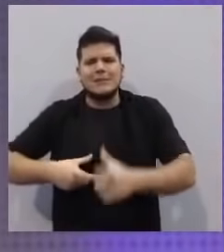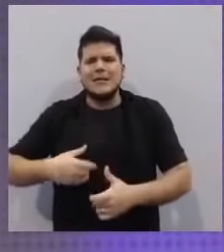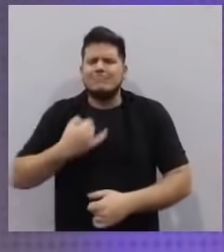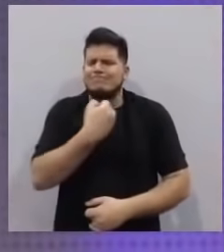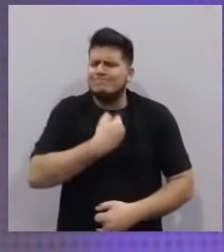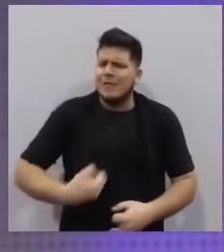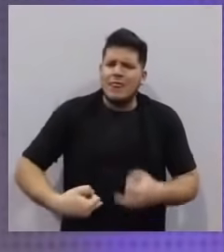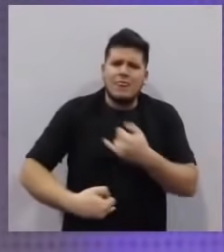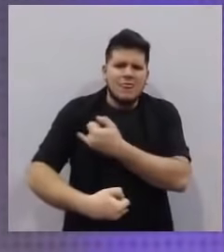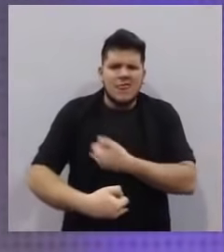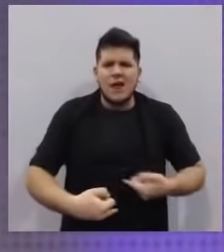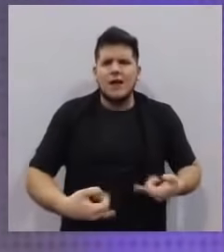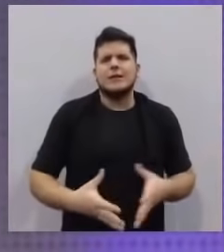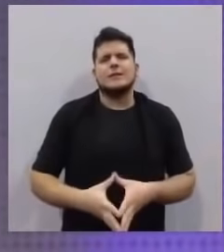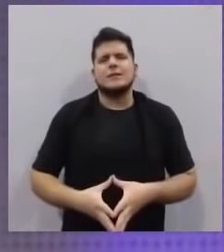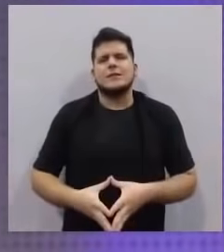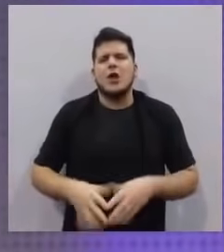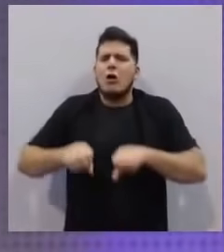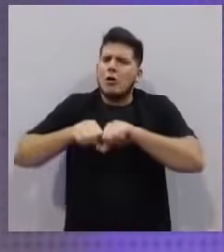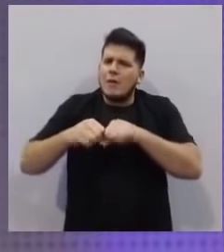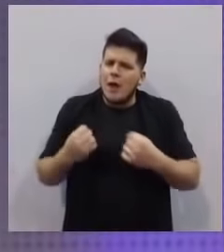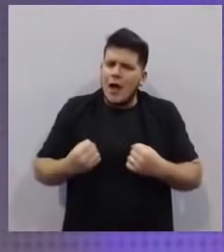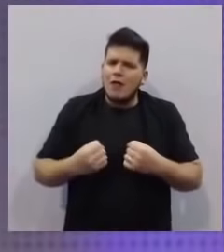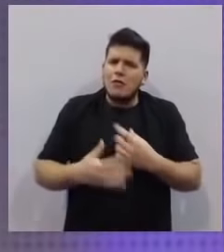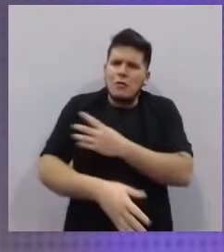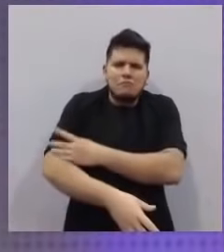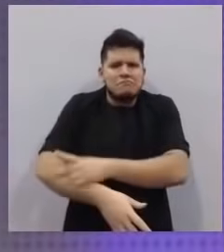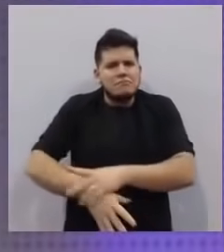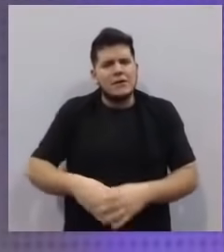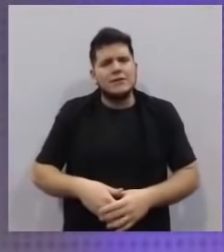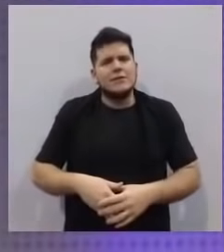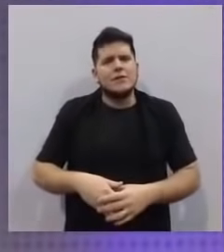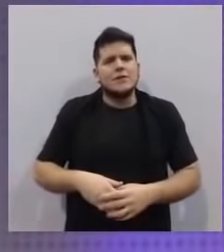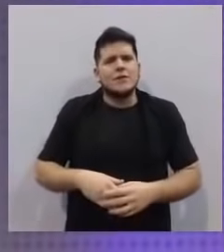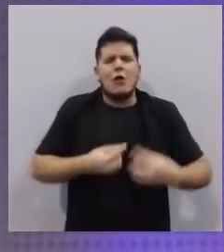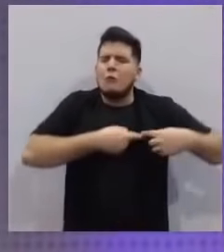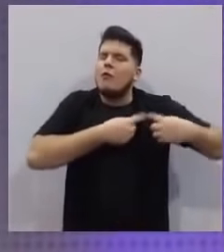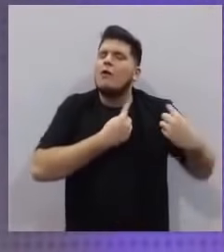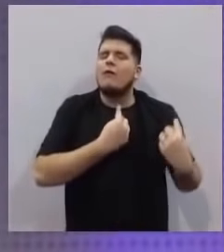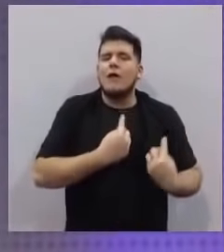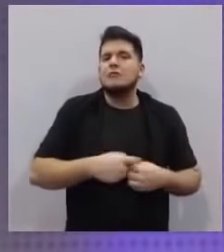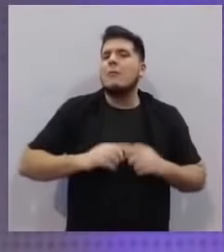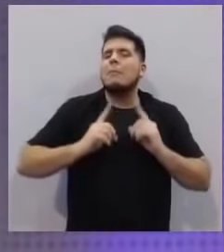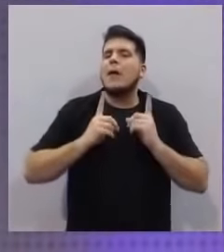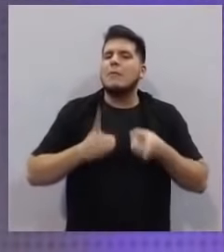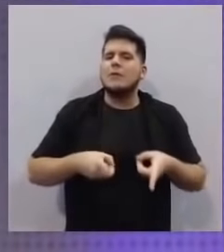desahuciados habían sido golpeados por la vida y lo sano